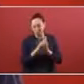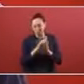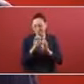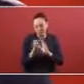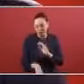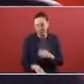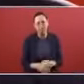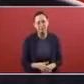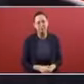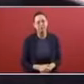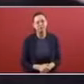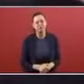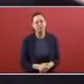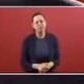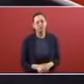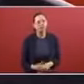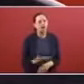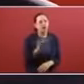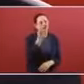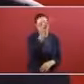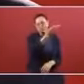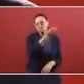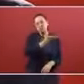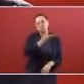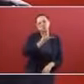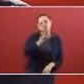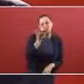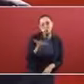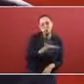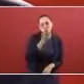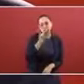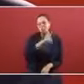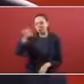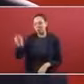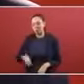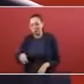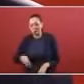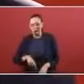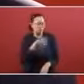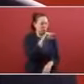mayor interacción entre el sector público y el sector privado,